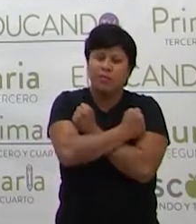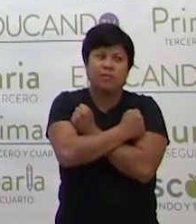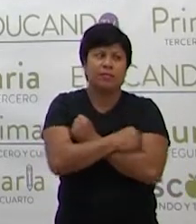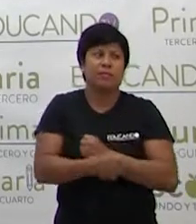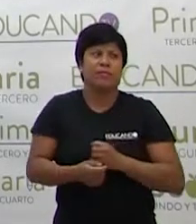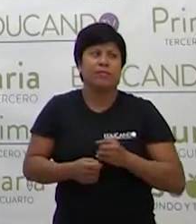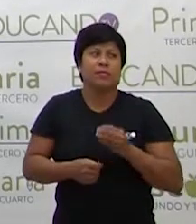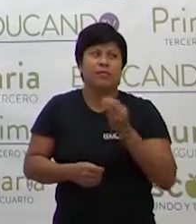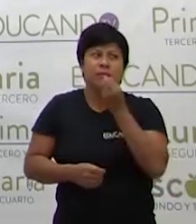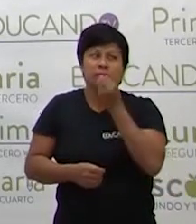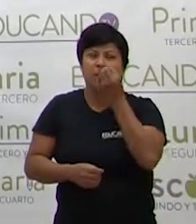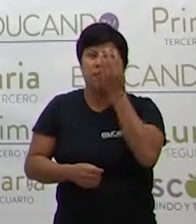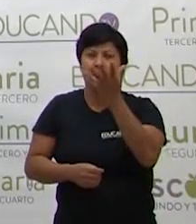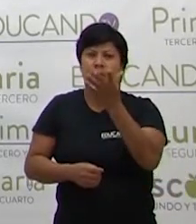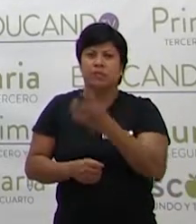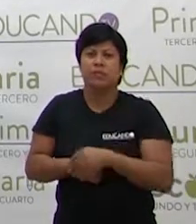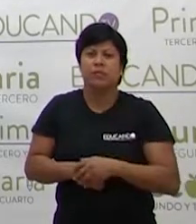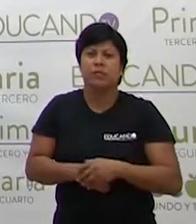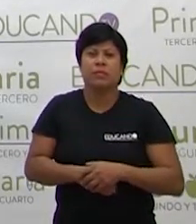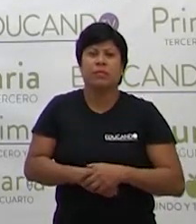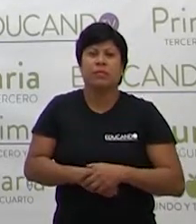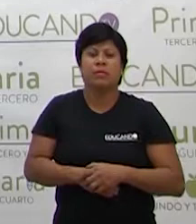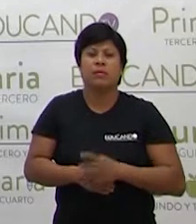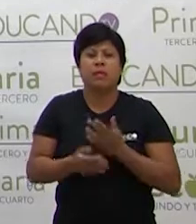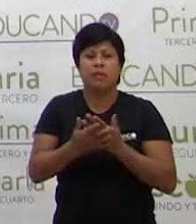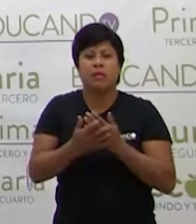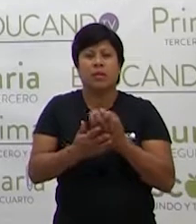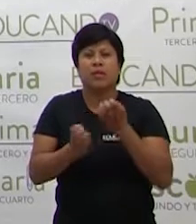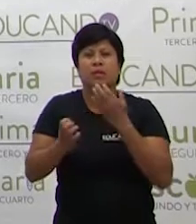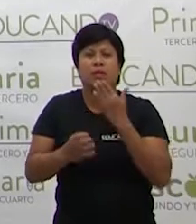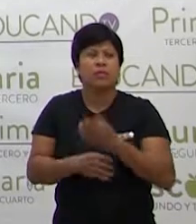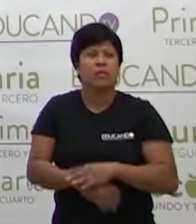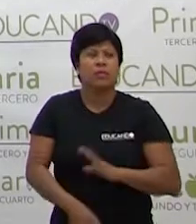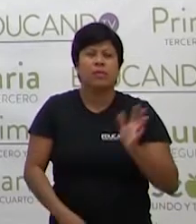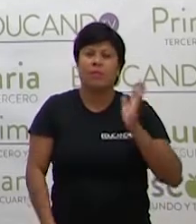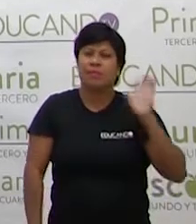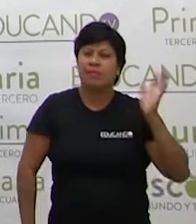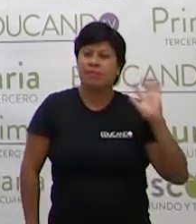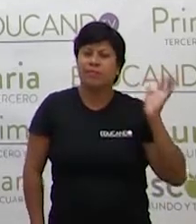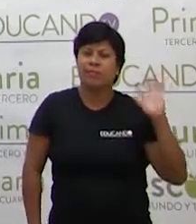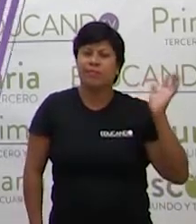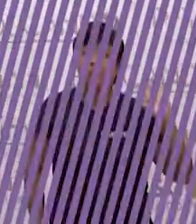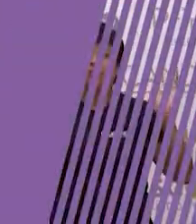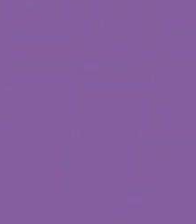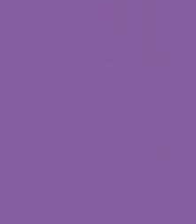y un grandísimo beso. Espero que estés bien. Hasta pronto.